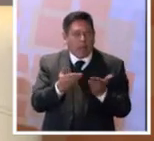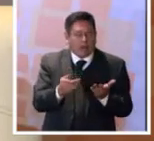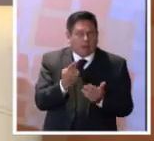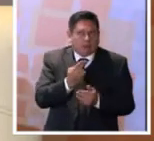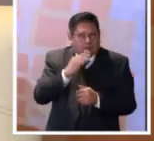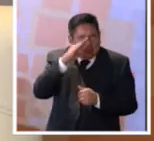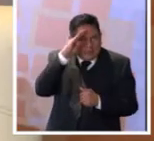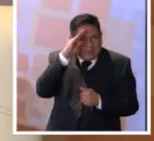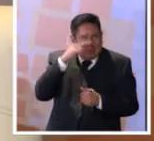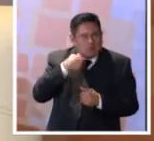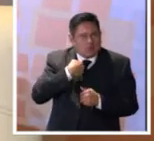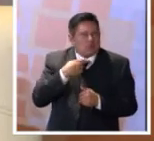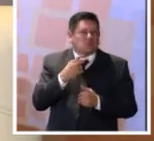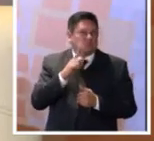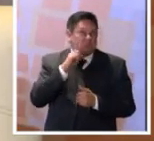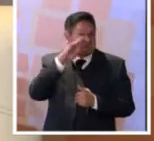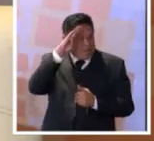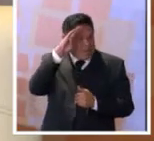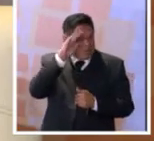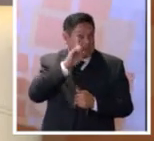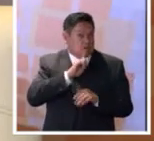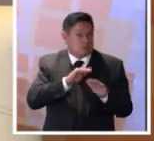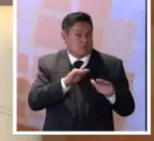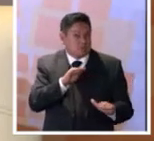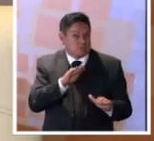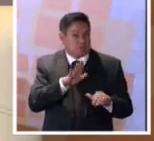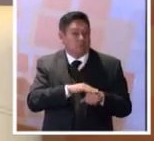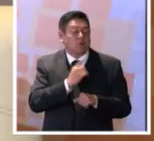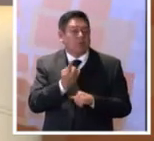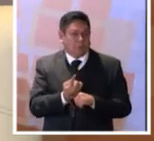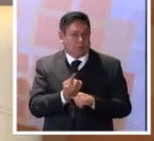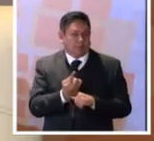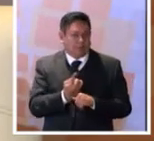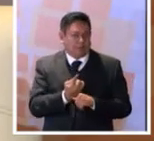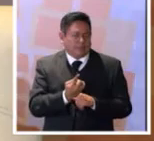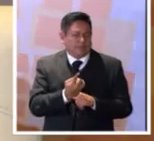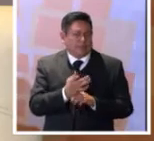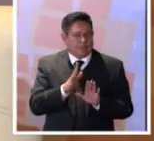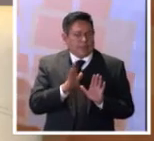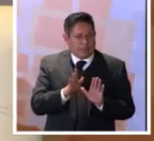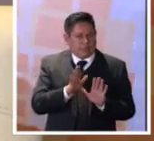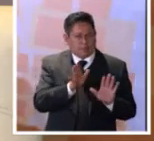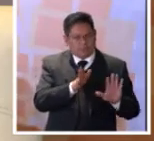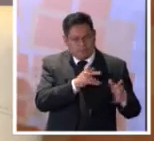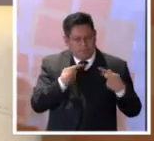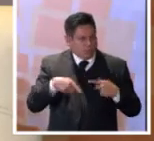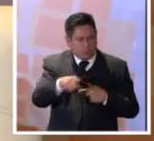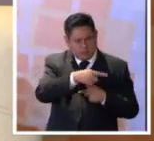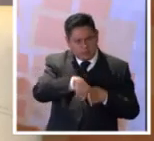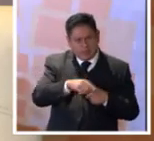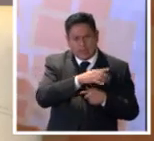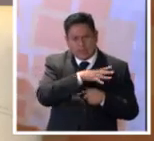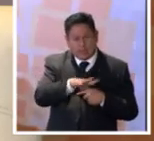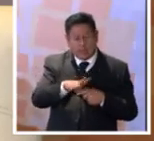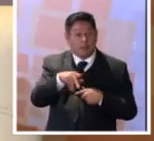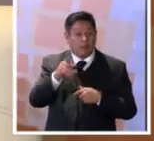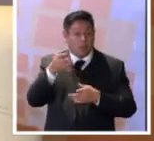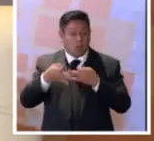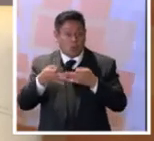tenemos. Eso en el plano de las personas. Y en el plano de las y los juzgadores, con mayor